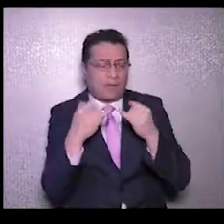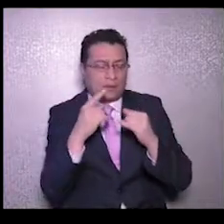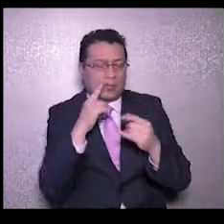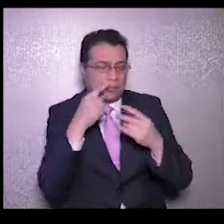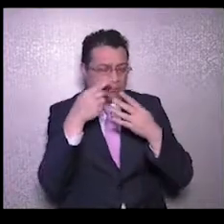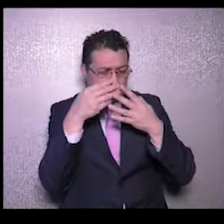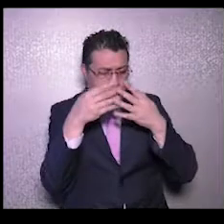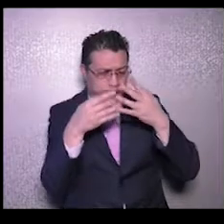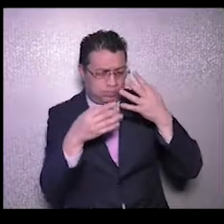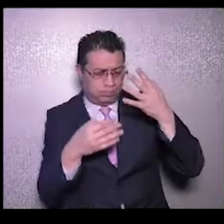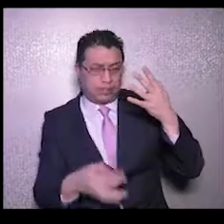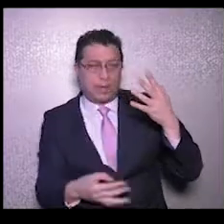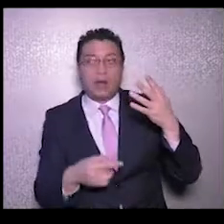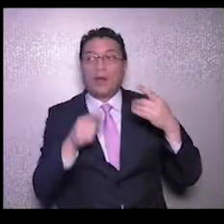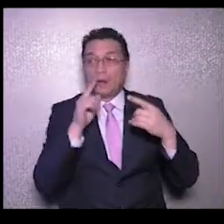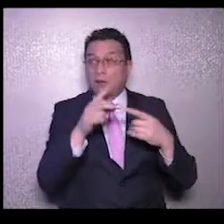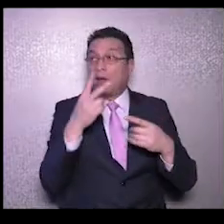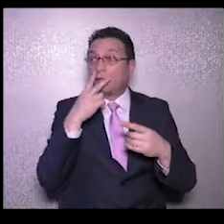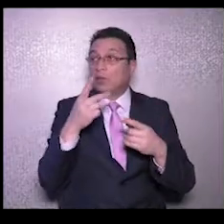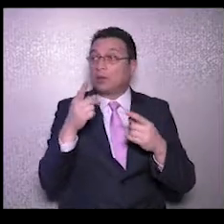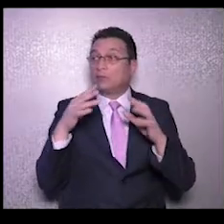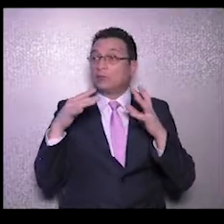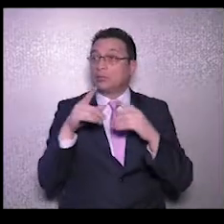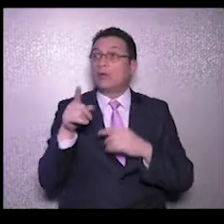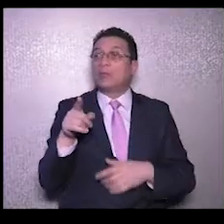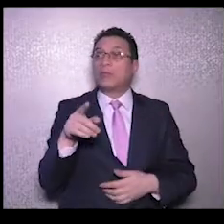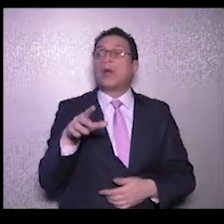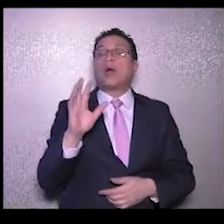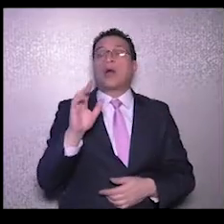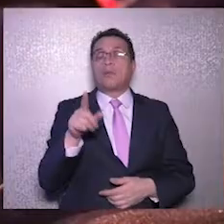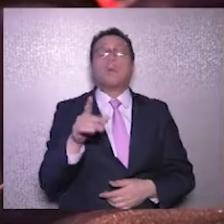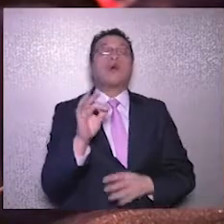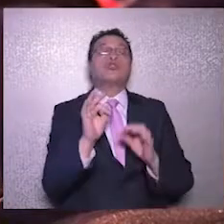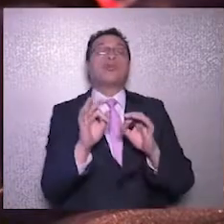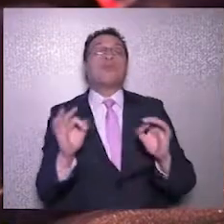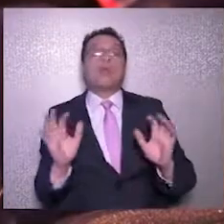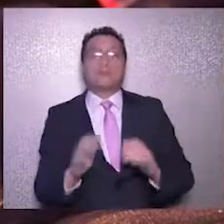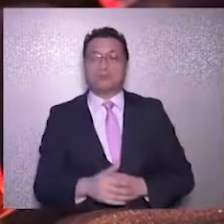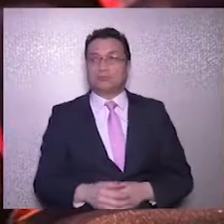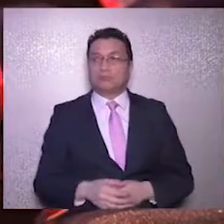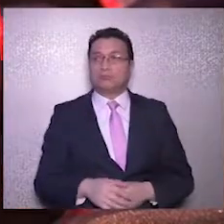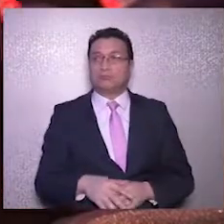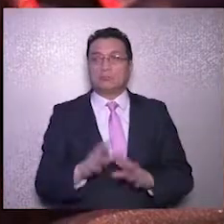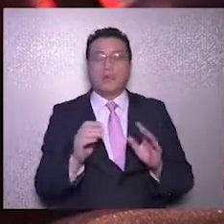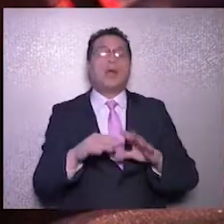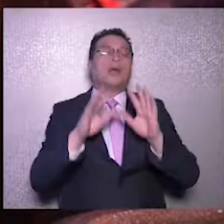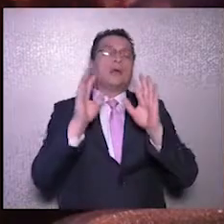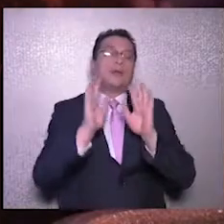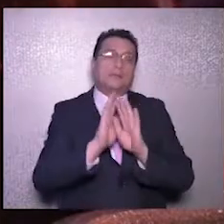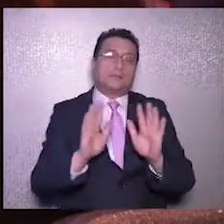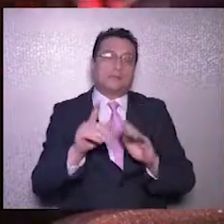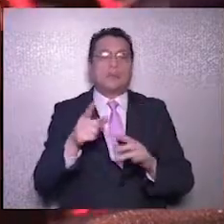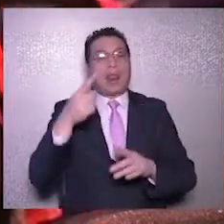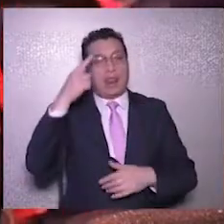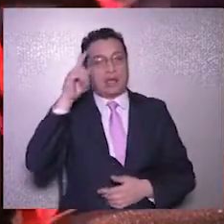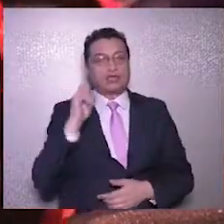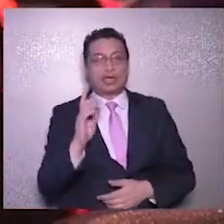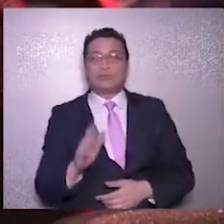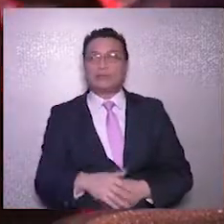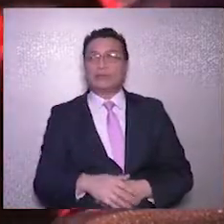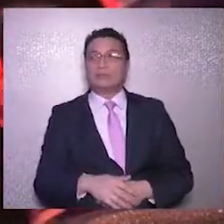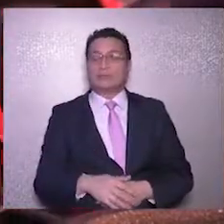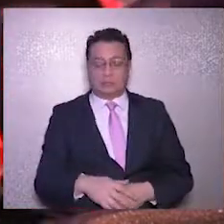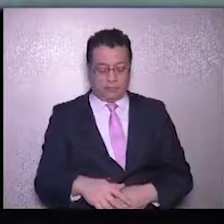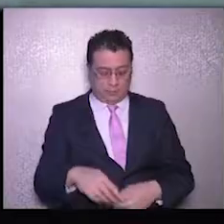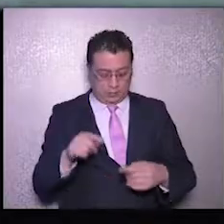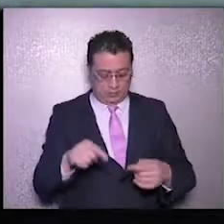tenemos. Y nosotros miramos eso y decimos, ah, normal. O, ah, parece que tiene una lesión.